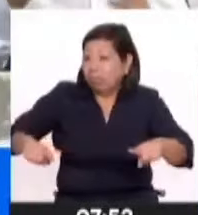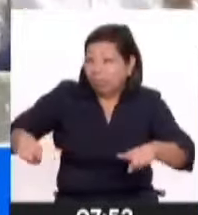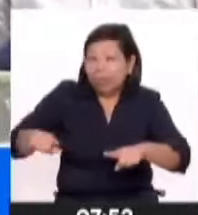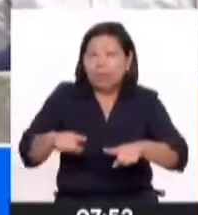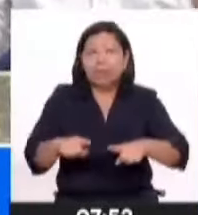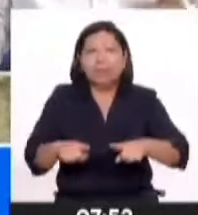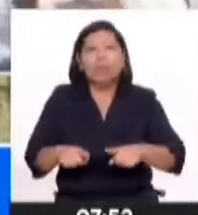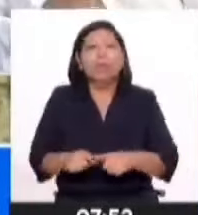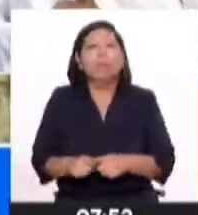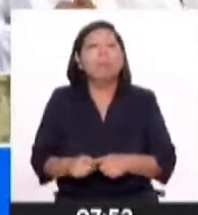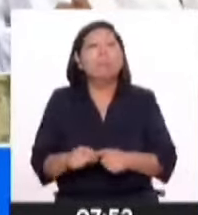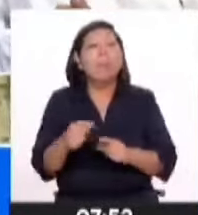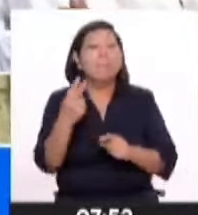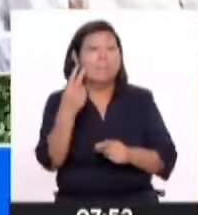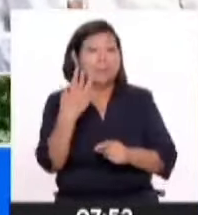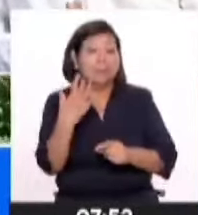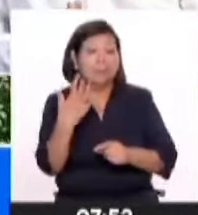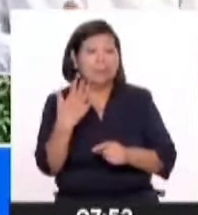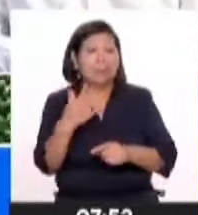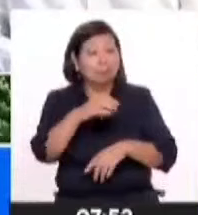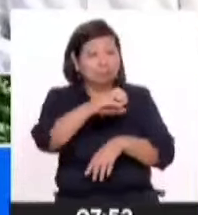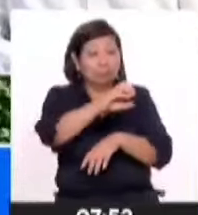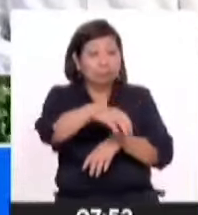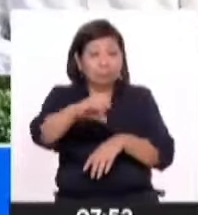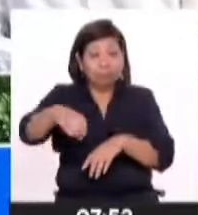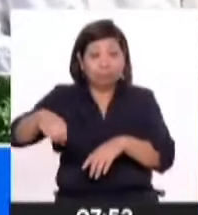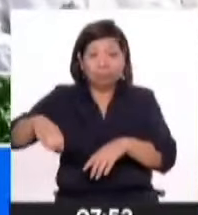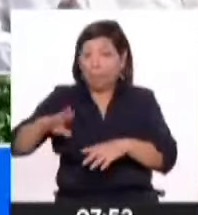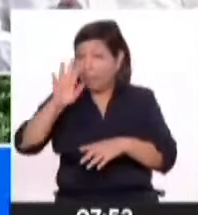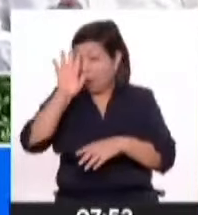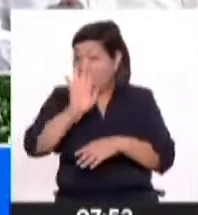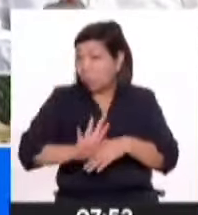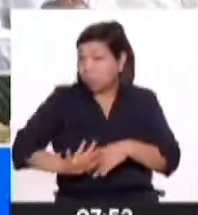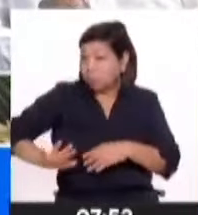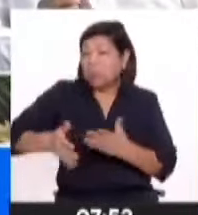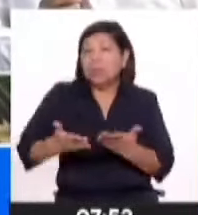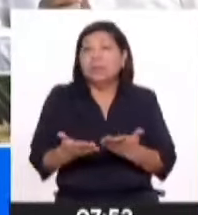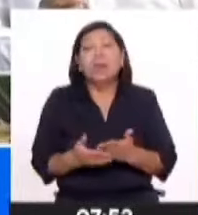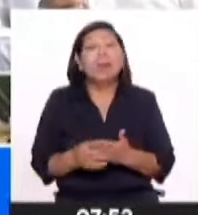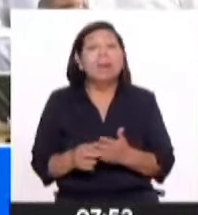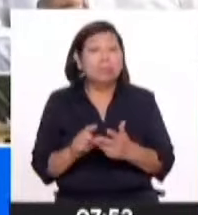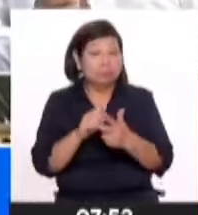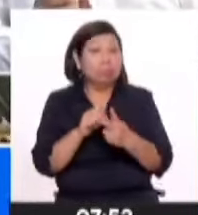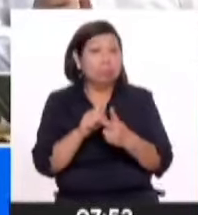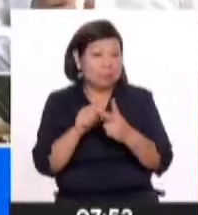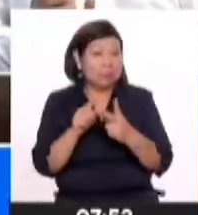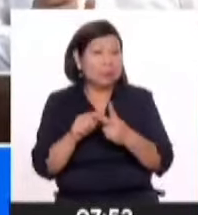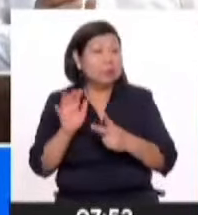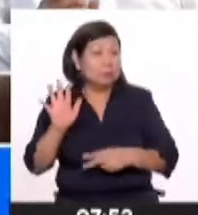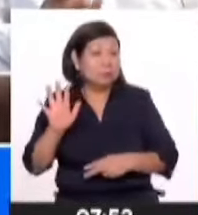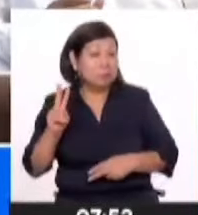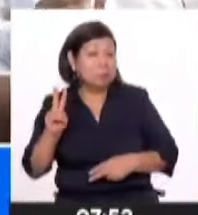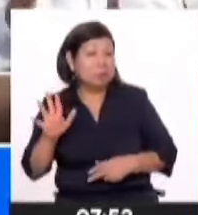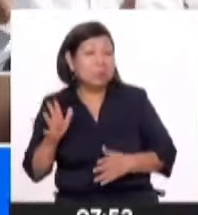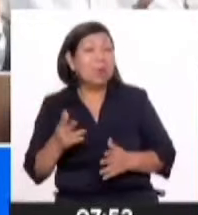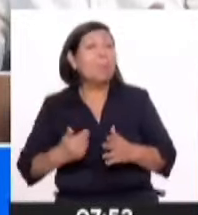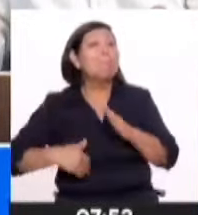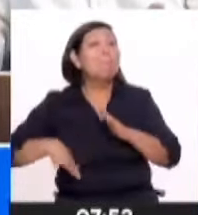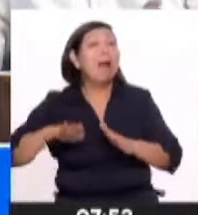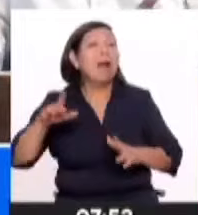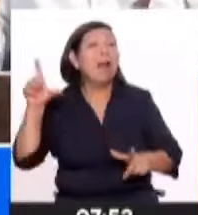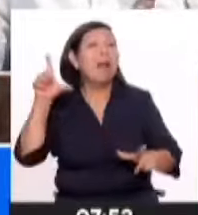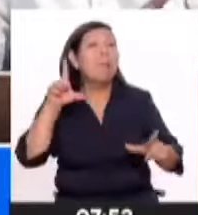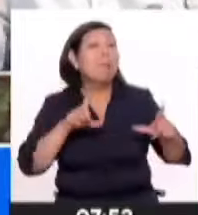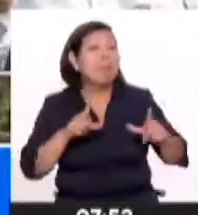tiene 25 estaciones a nivel nacional. Y entre sus 25 estaciones manejamos más de 72